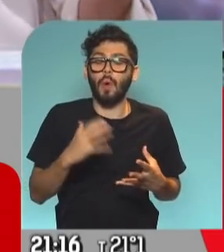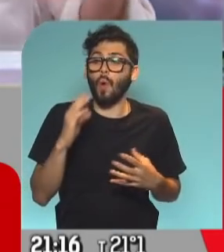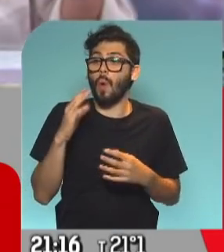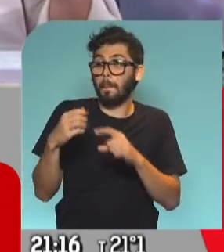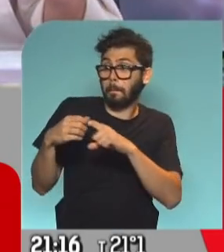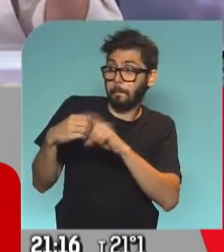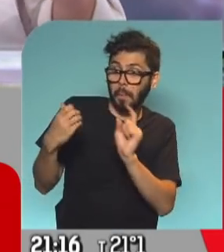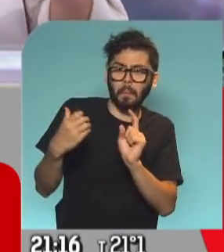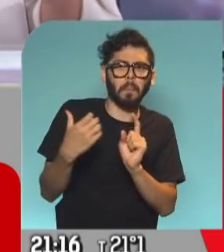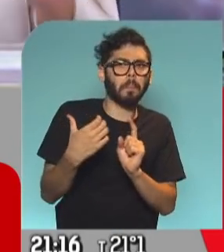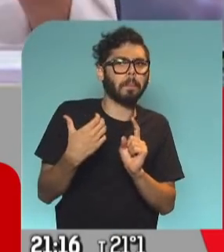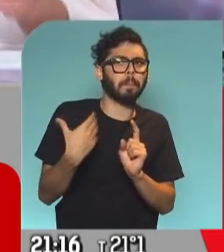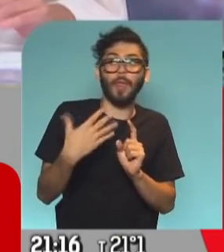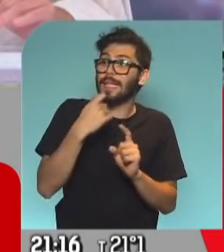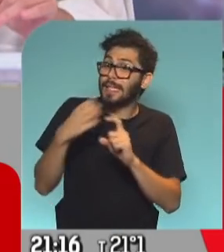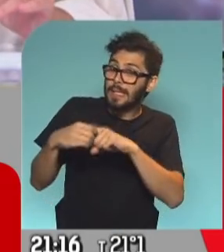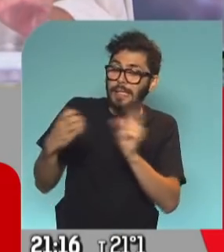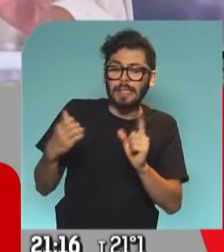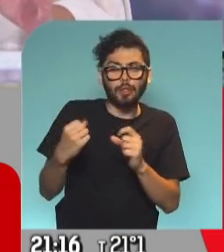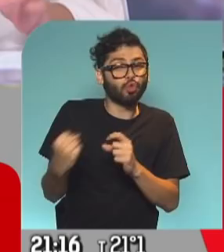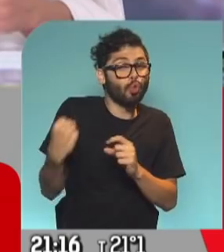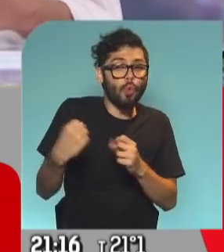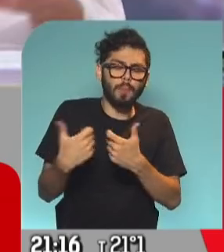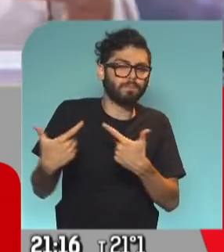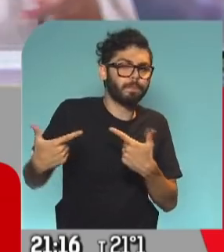Brexit. En el caso de que sea un Brexit duro, tal vez lo podemos